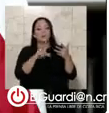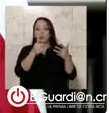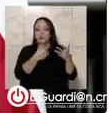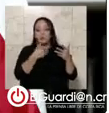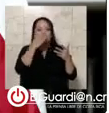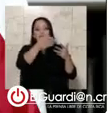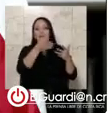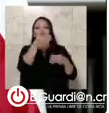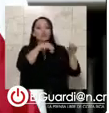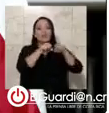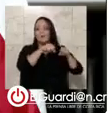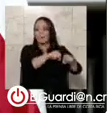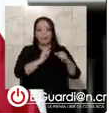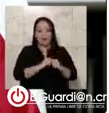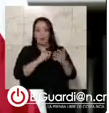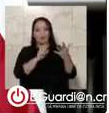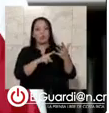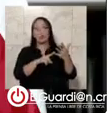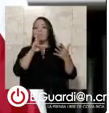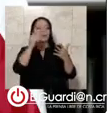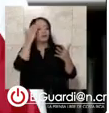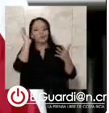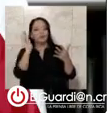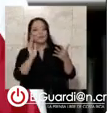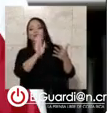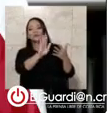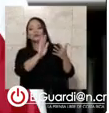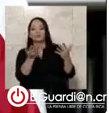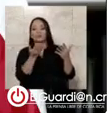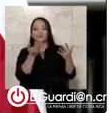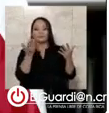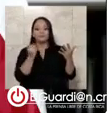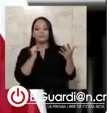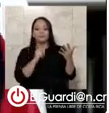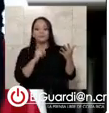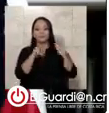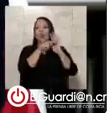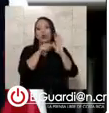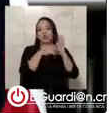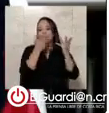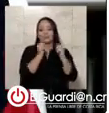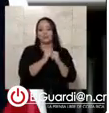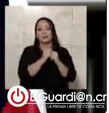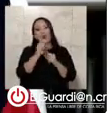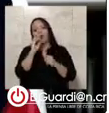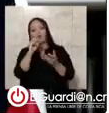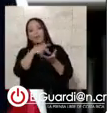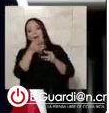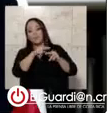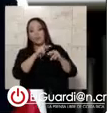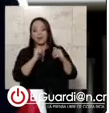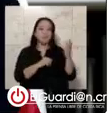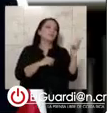que ir al supermercado, para que no se sepan sus notas o no pague sus impuestos, para